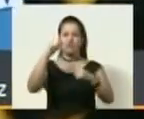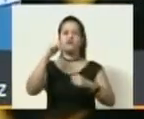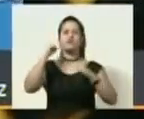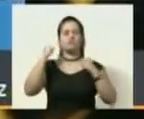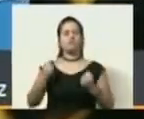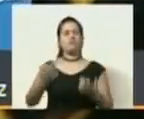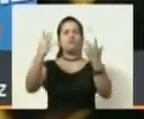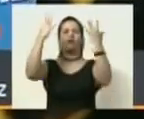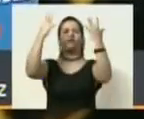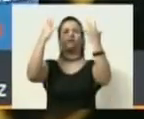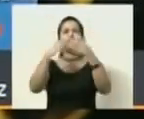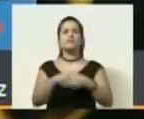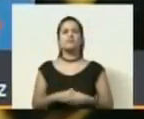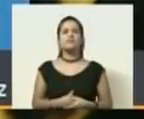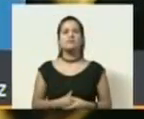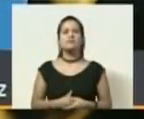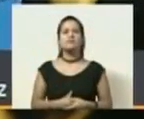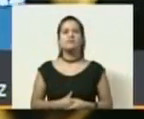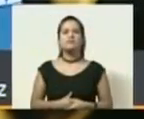Señor.